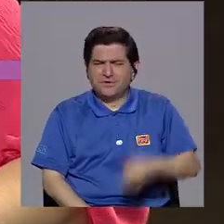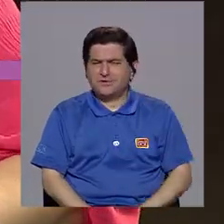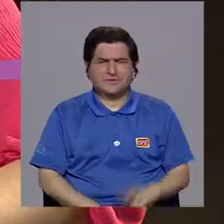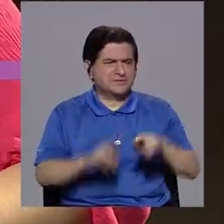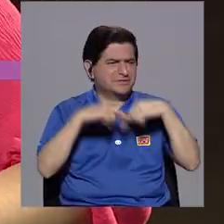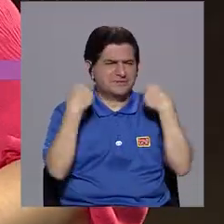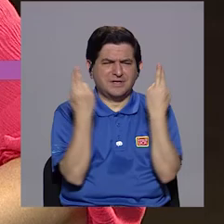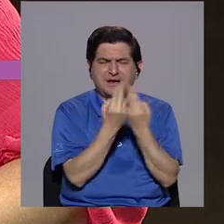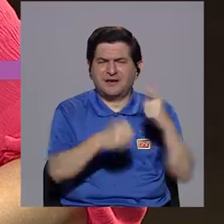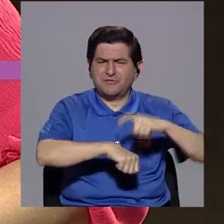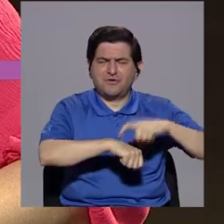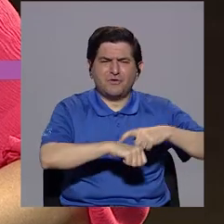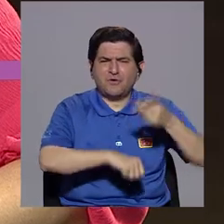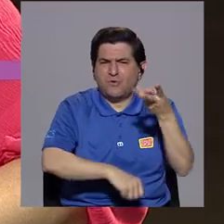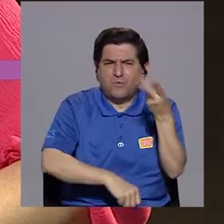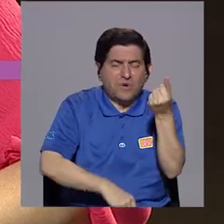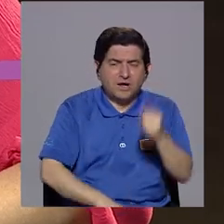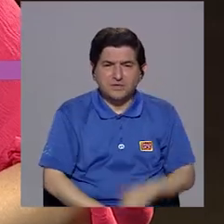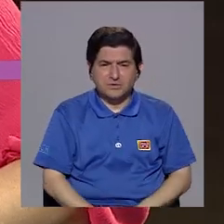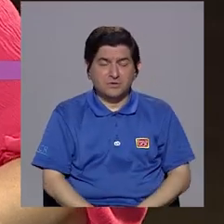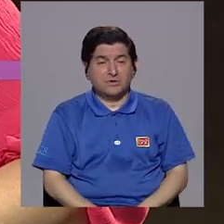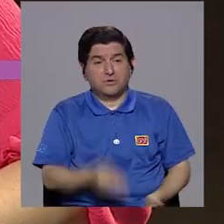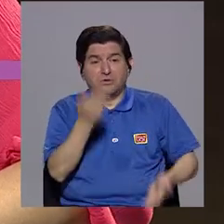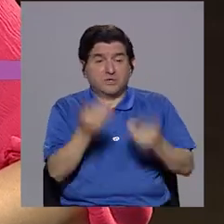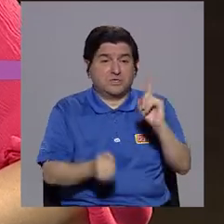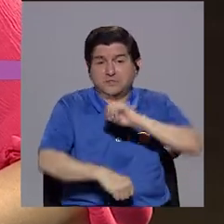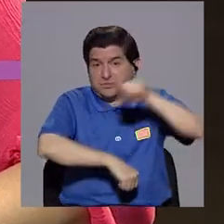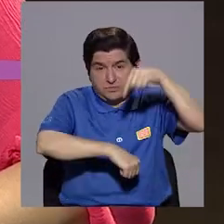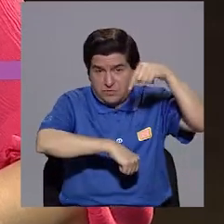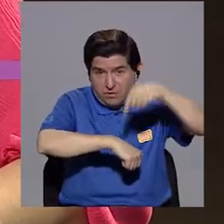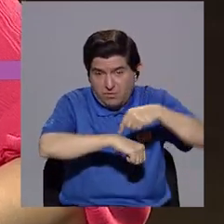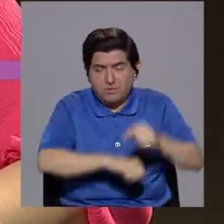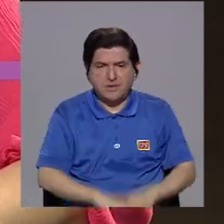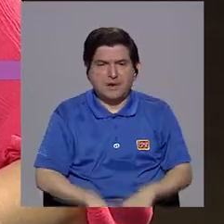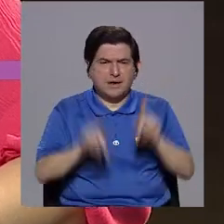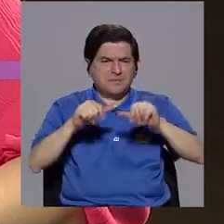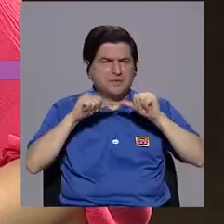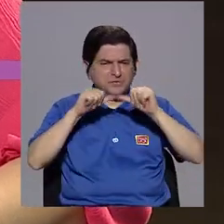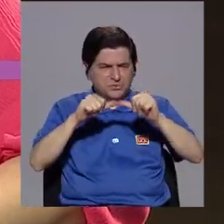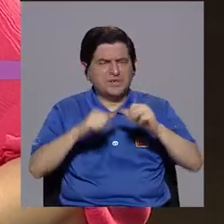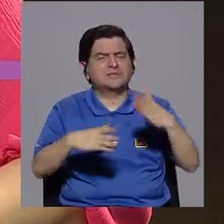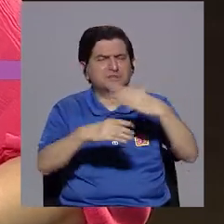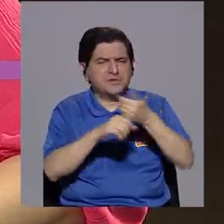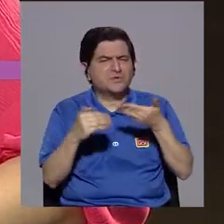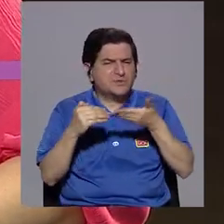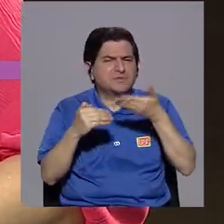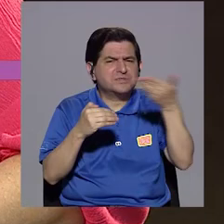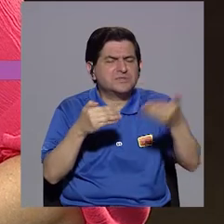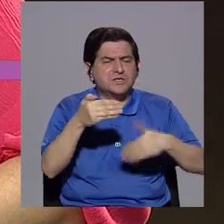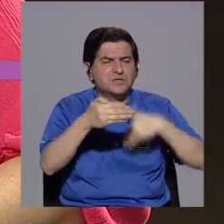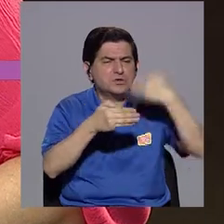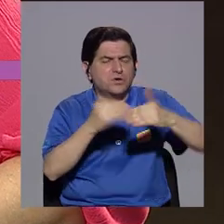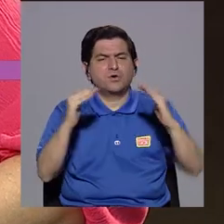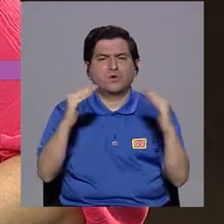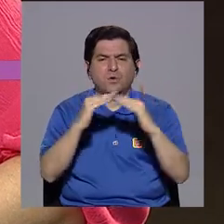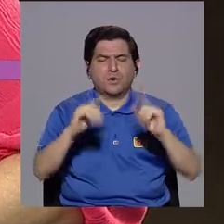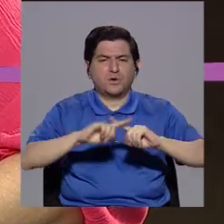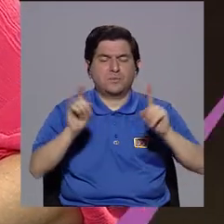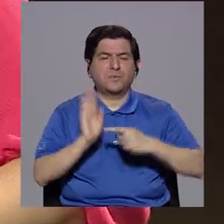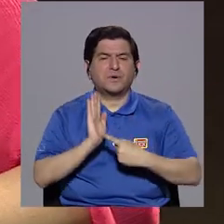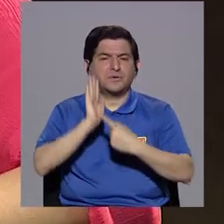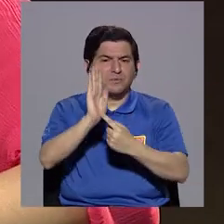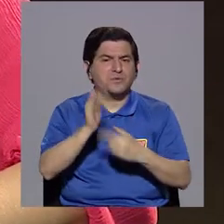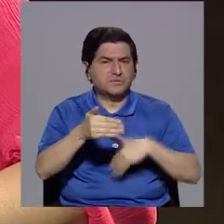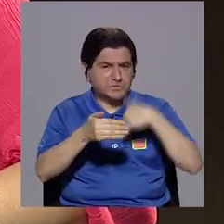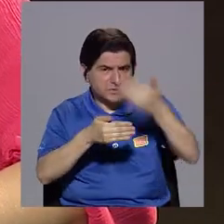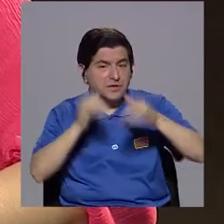duran las sesiones, que uno tiene la idea que también duran, qué sé yo, una hora y tal, que si la persona siguió produciendo o haciendo algo en su casa, pero que